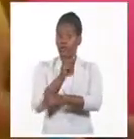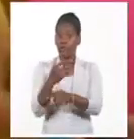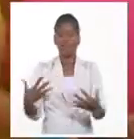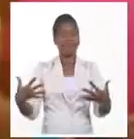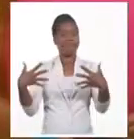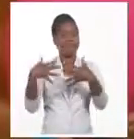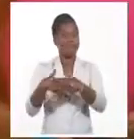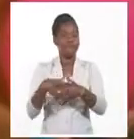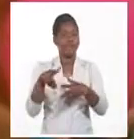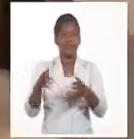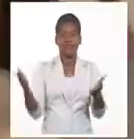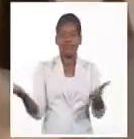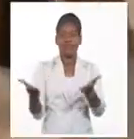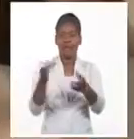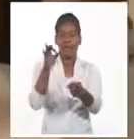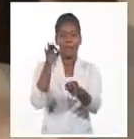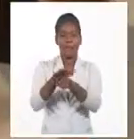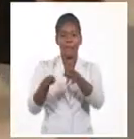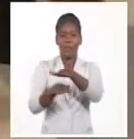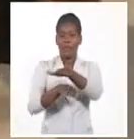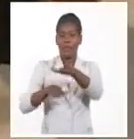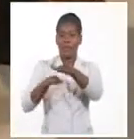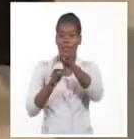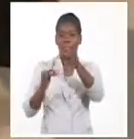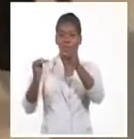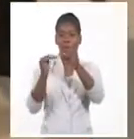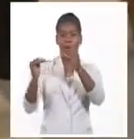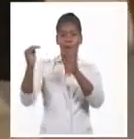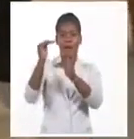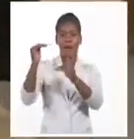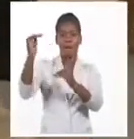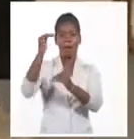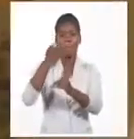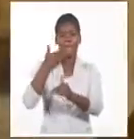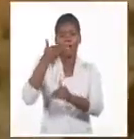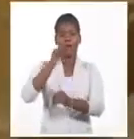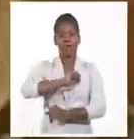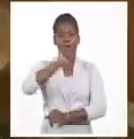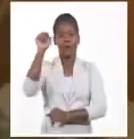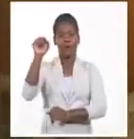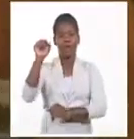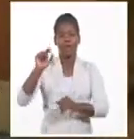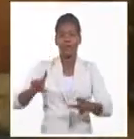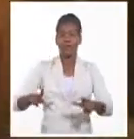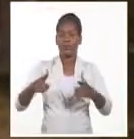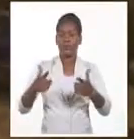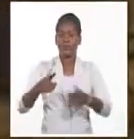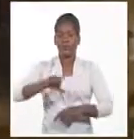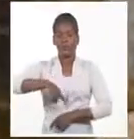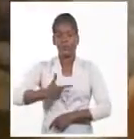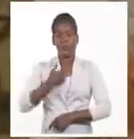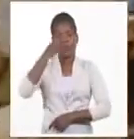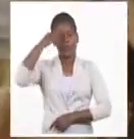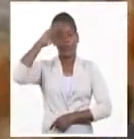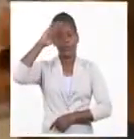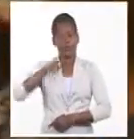comunidad, la escuela y la familia el amor por crear. Gabriela Sánchez, Sistema Informativo de la Televisión Cubana.